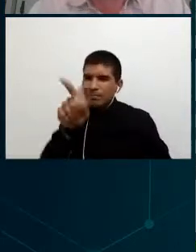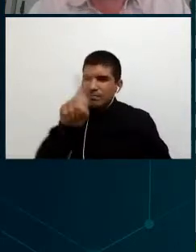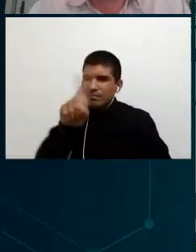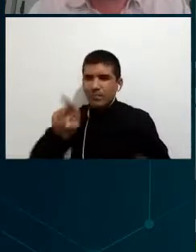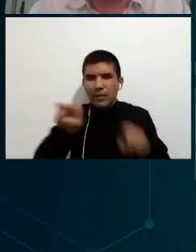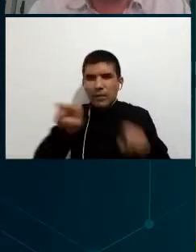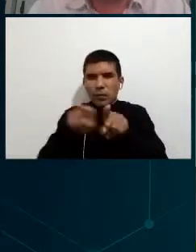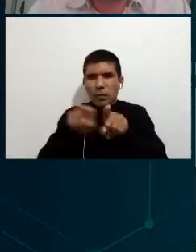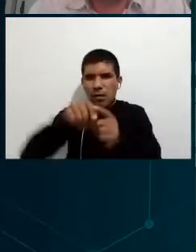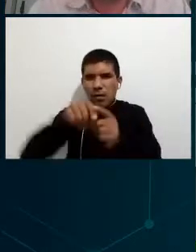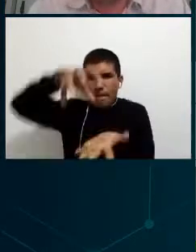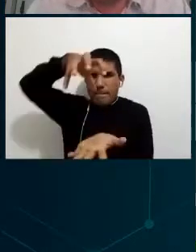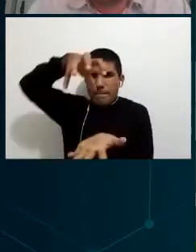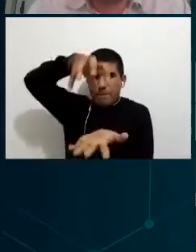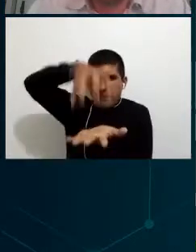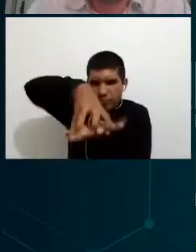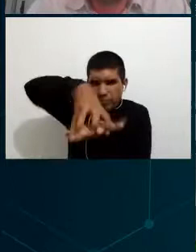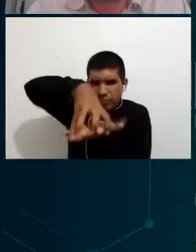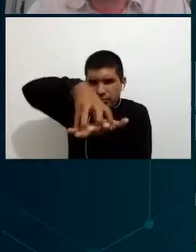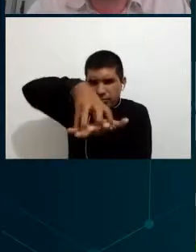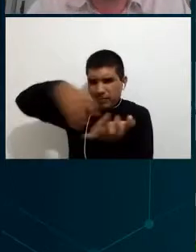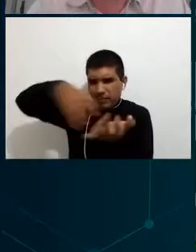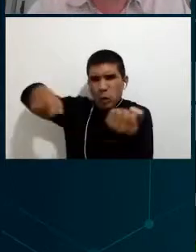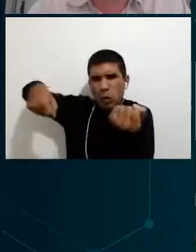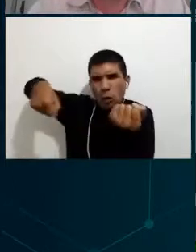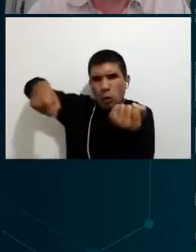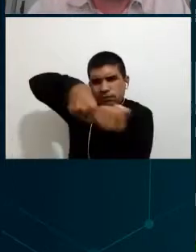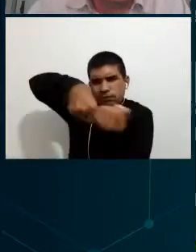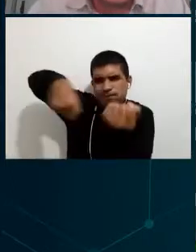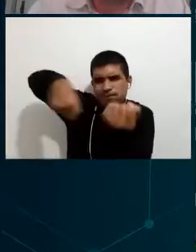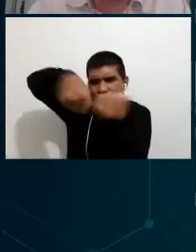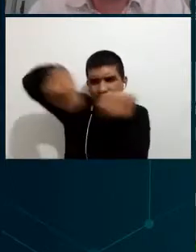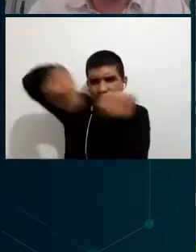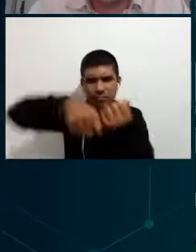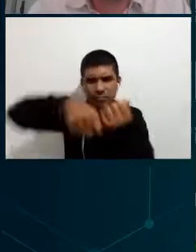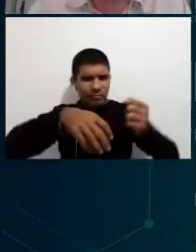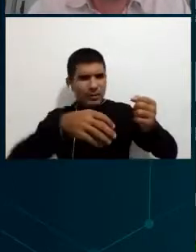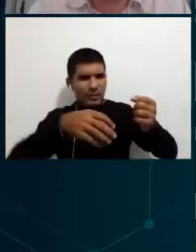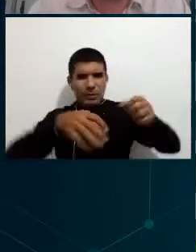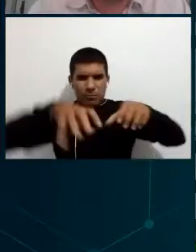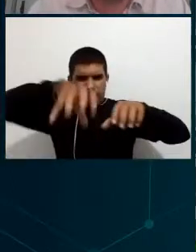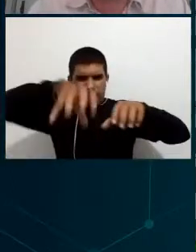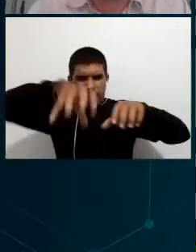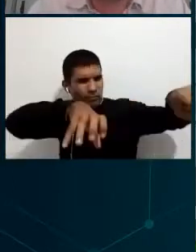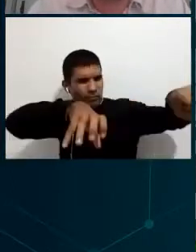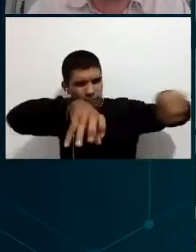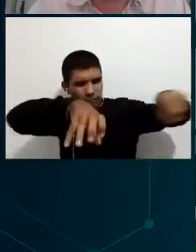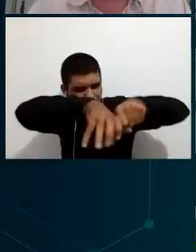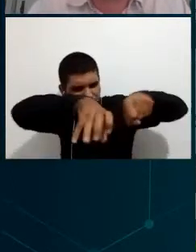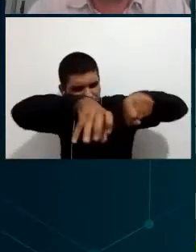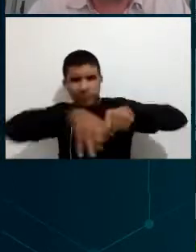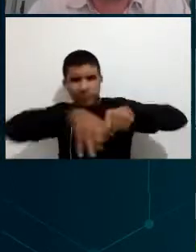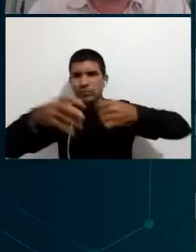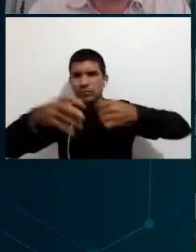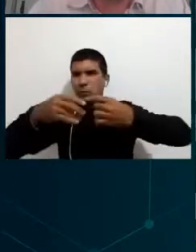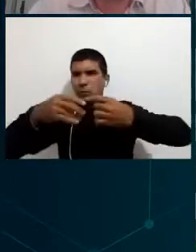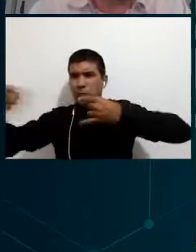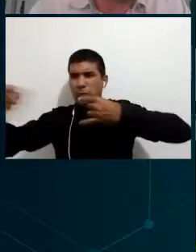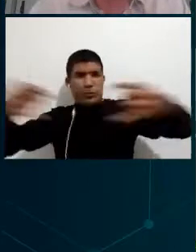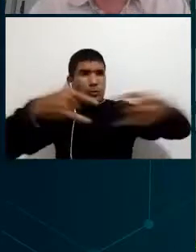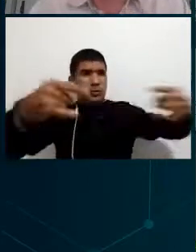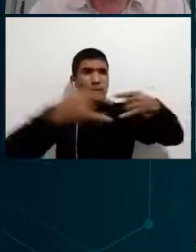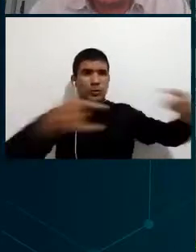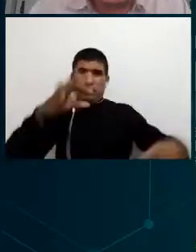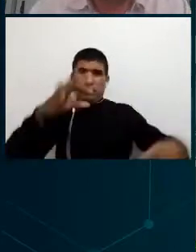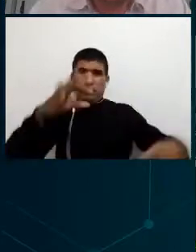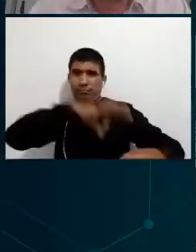óptica al MPLS que denominamos Colombia 1. De ahí se hace una conexión prácticamente espalda a espalda